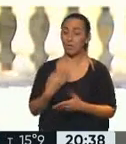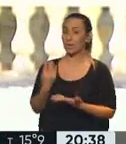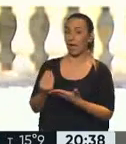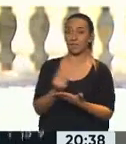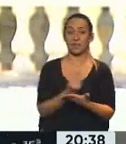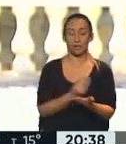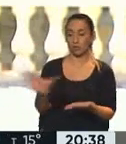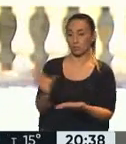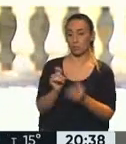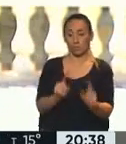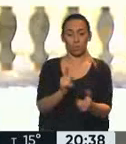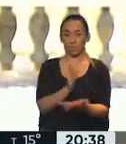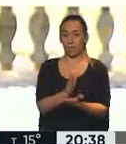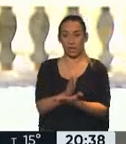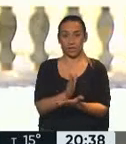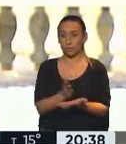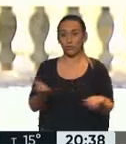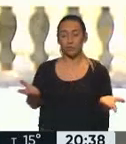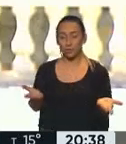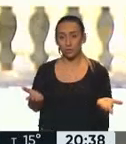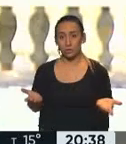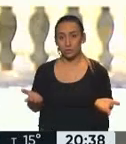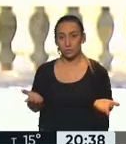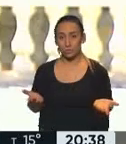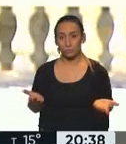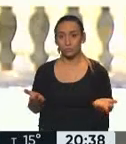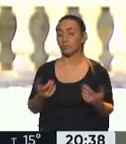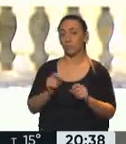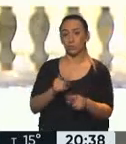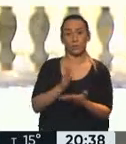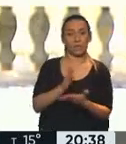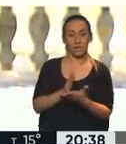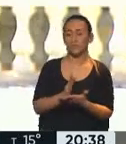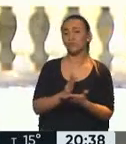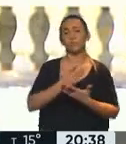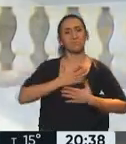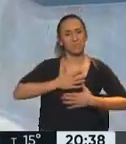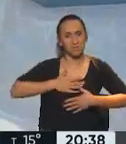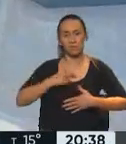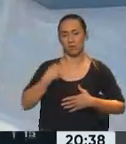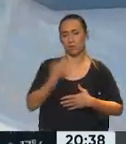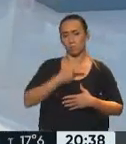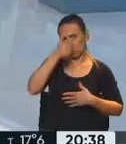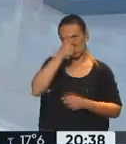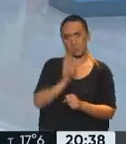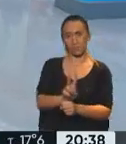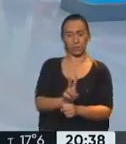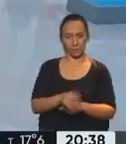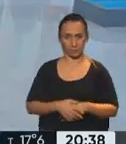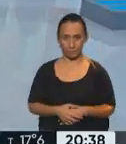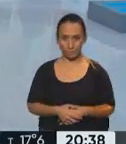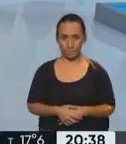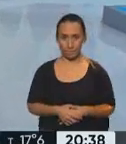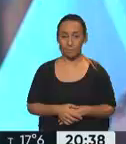ejercer a plenitud sus derechos democráticos con la absoluta certeza de que todas las fuerzas del Estado los están protegiendo. Y en este panorama